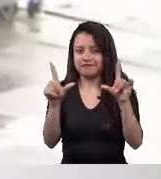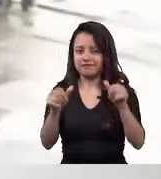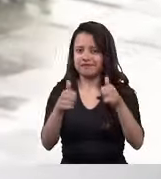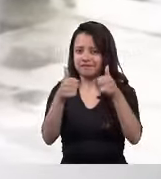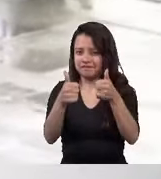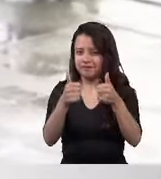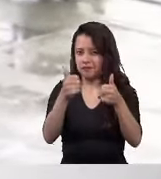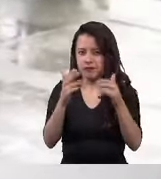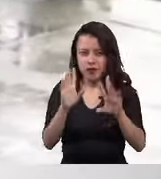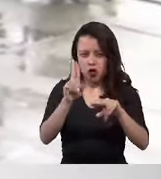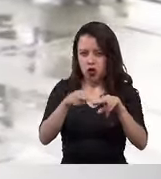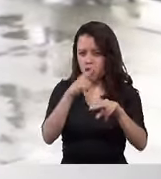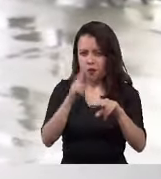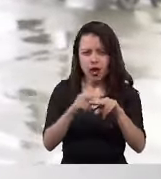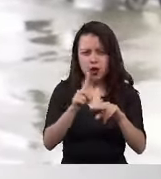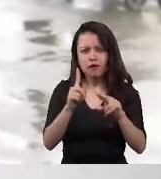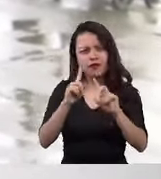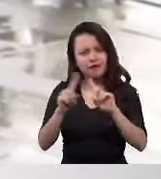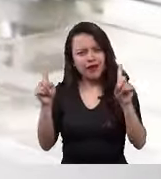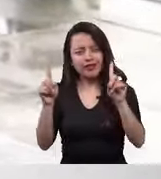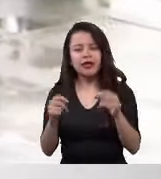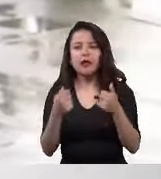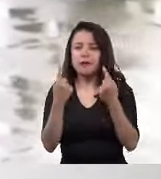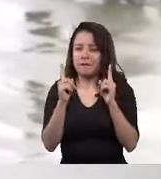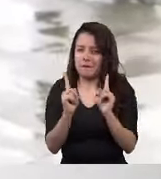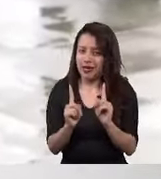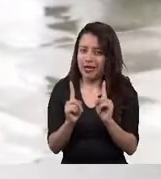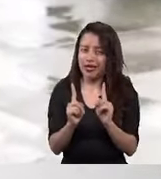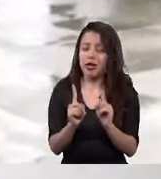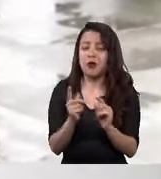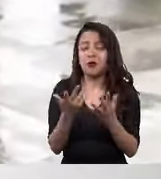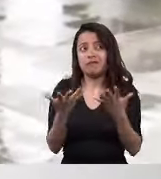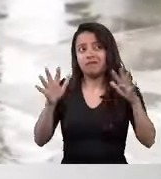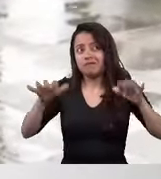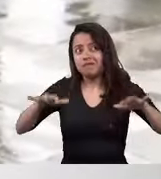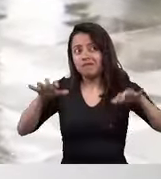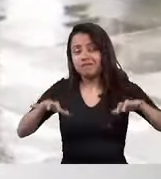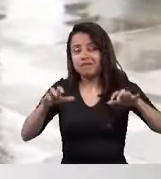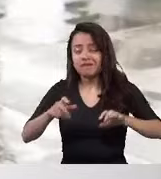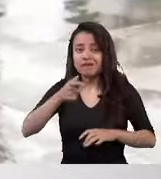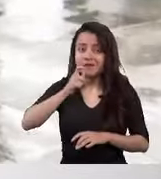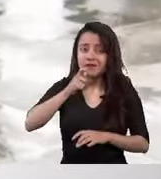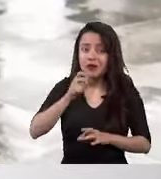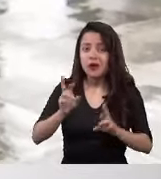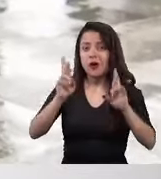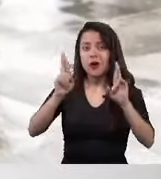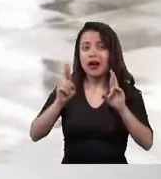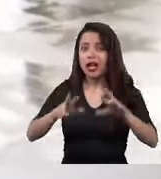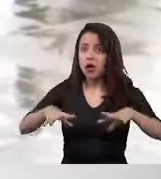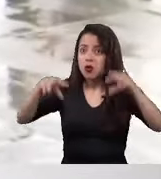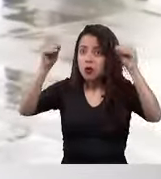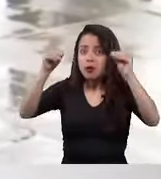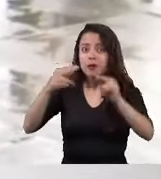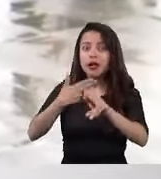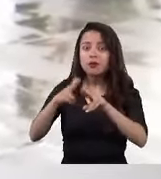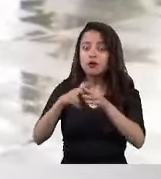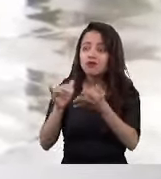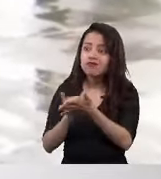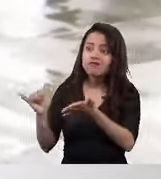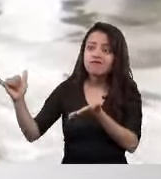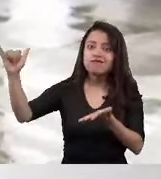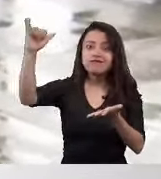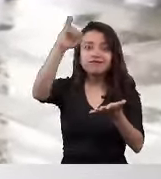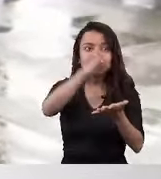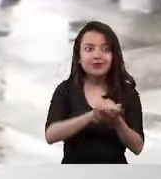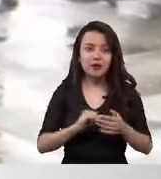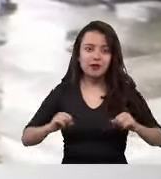es incierto si podamos regresar hoy a Bogotá. Haremos nuestro mejor esfuerzo, pero como decía